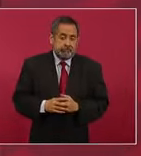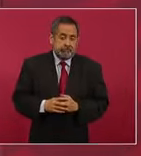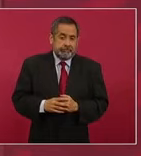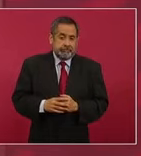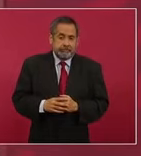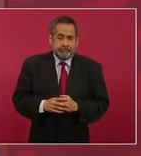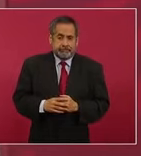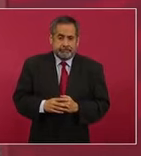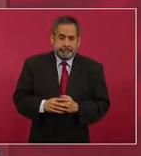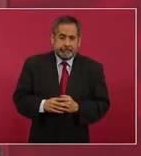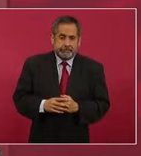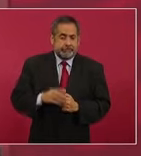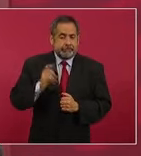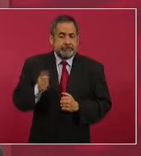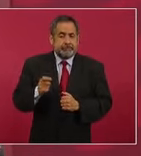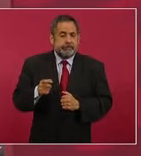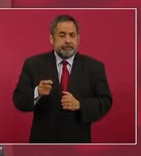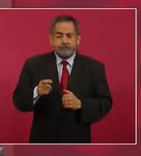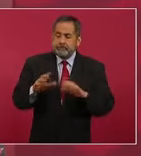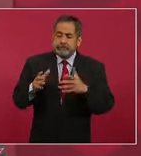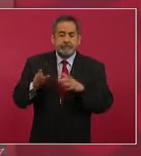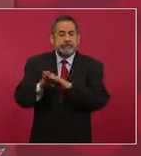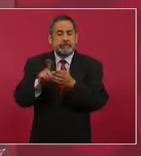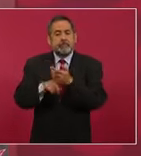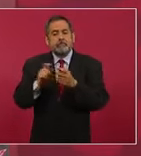una forma de